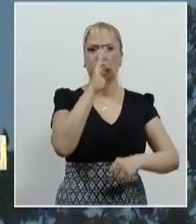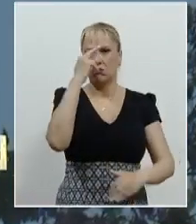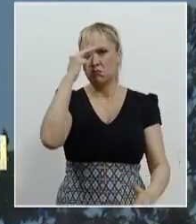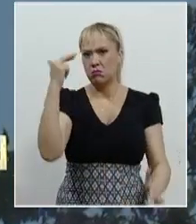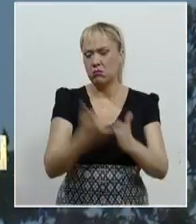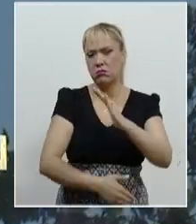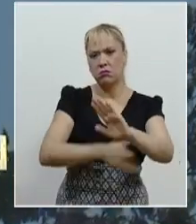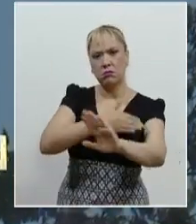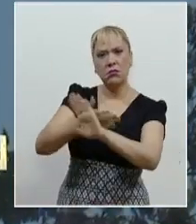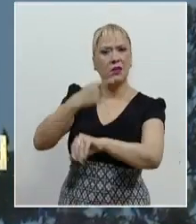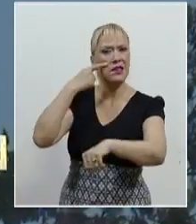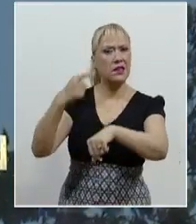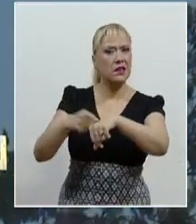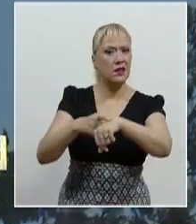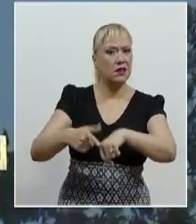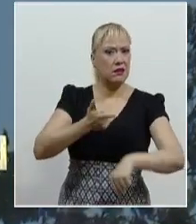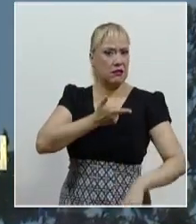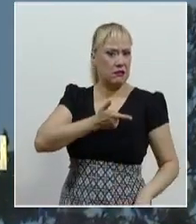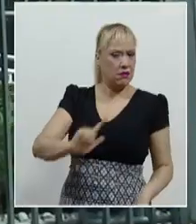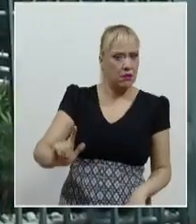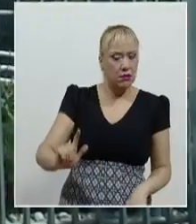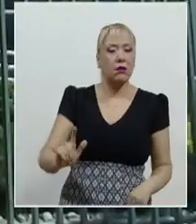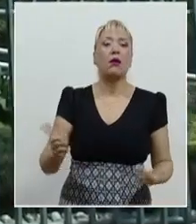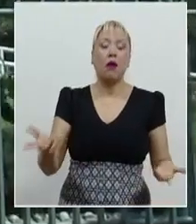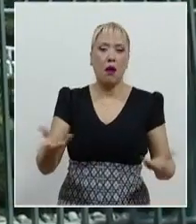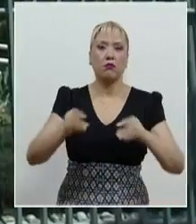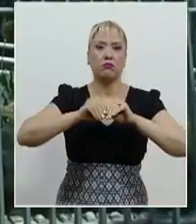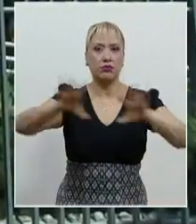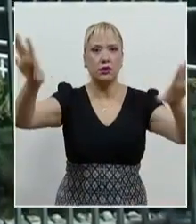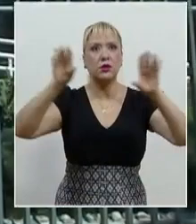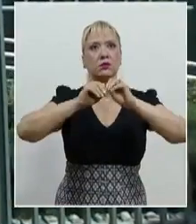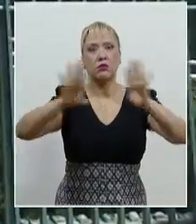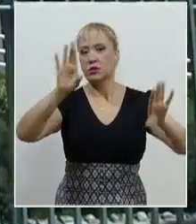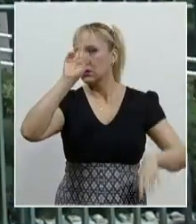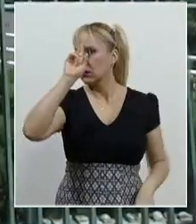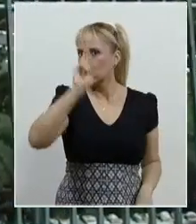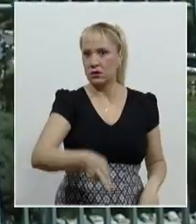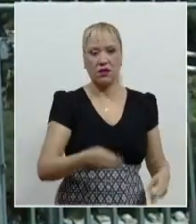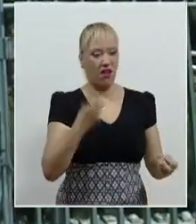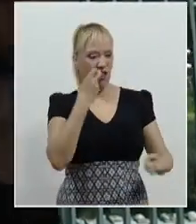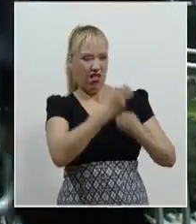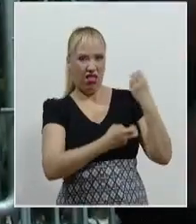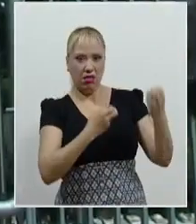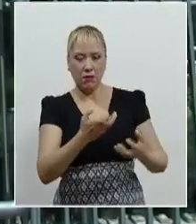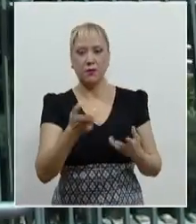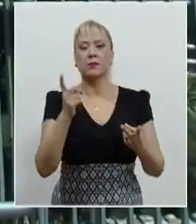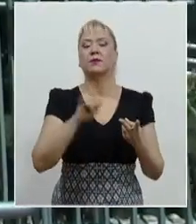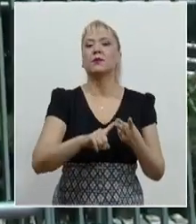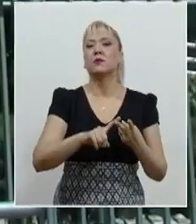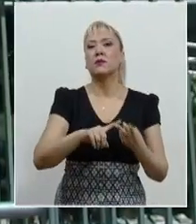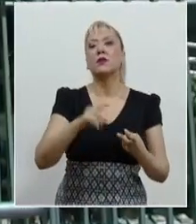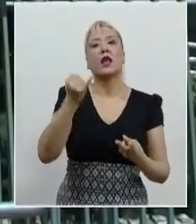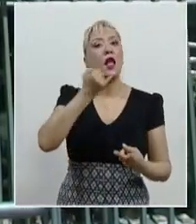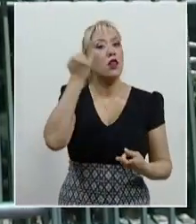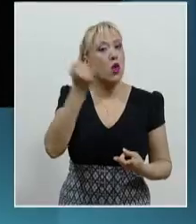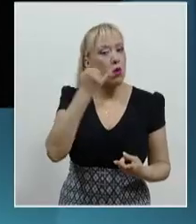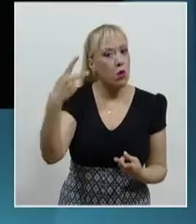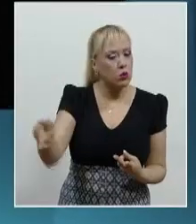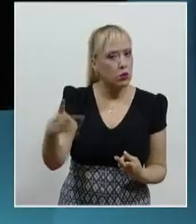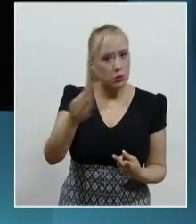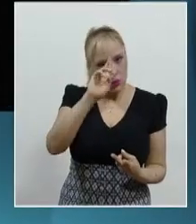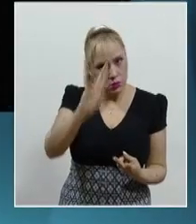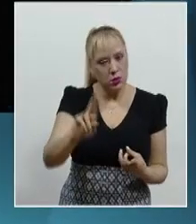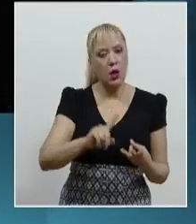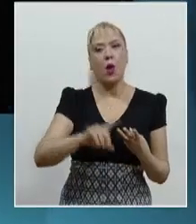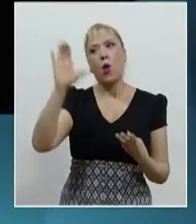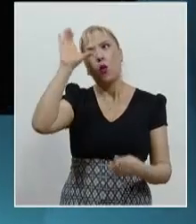como son la difusión de materiales que promueven estas ideologías, las restricciones a derechos como el uso del idioma, las costumbres